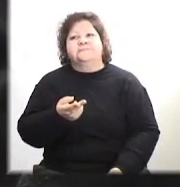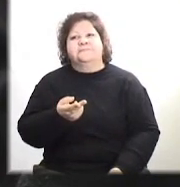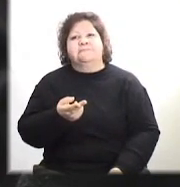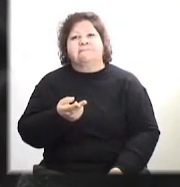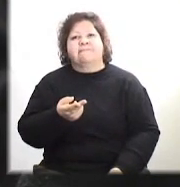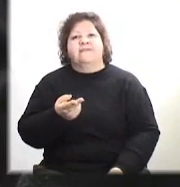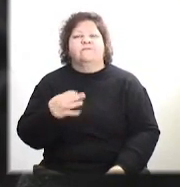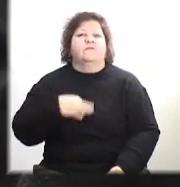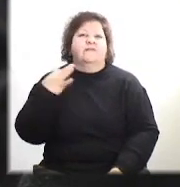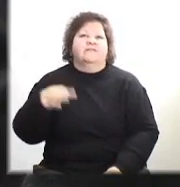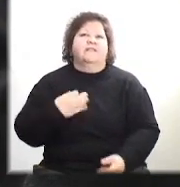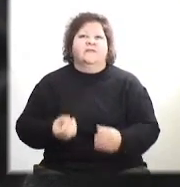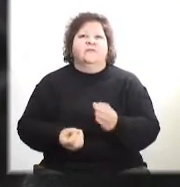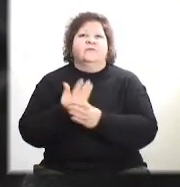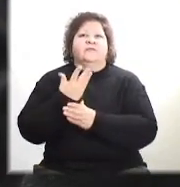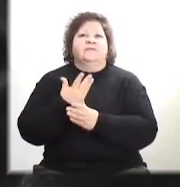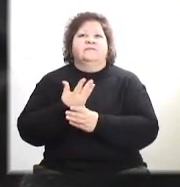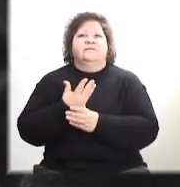una nueva vida.